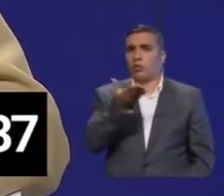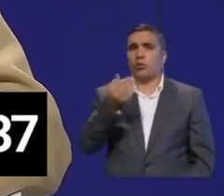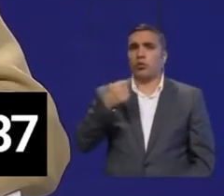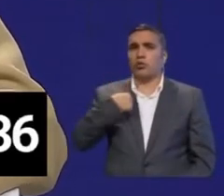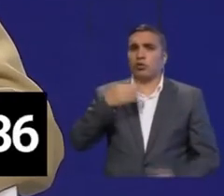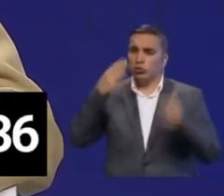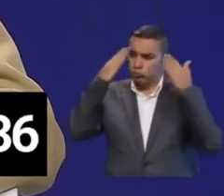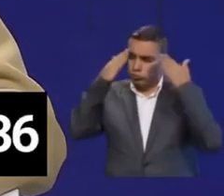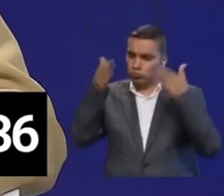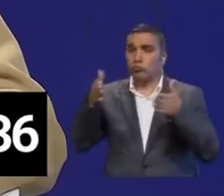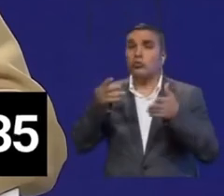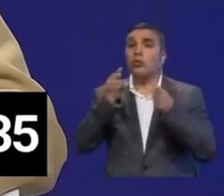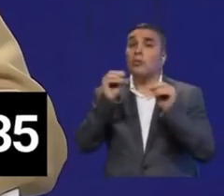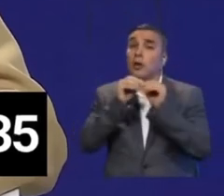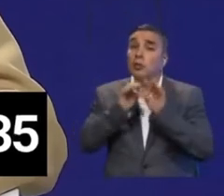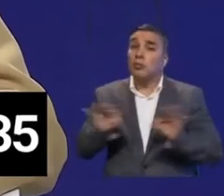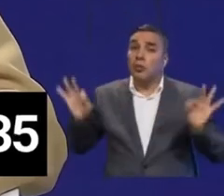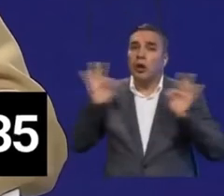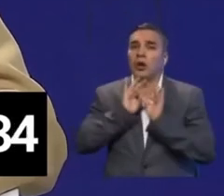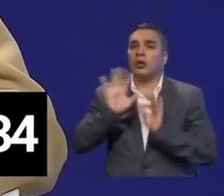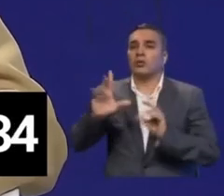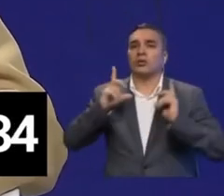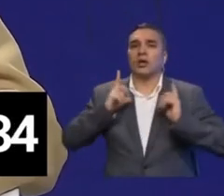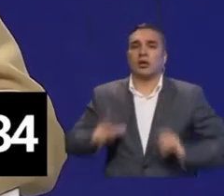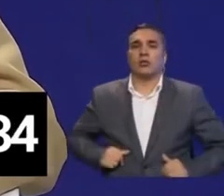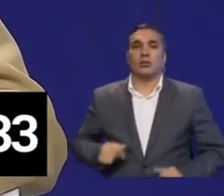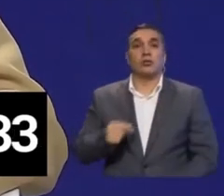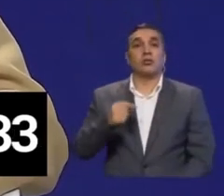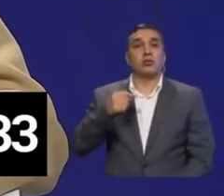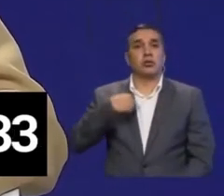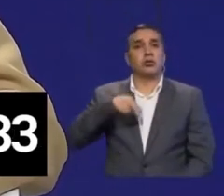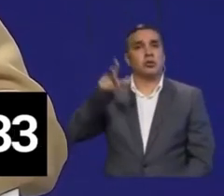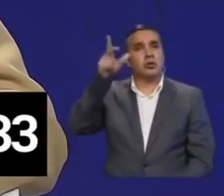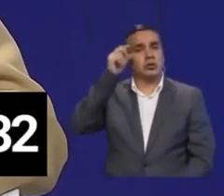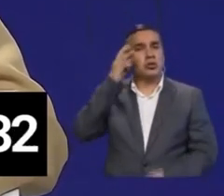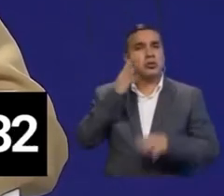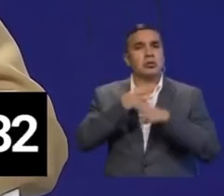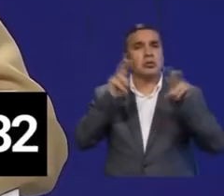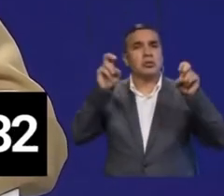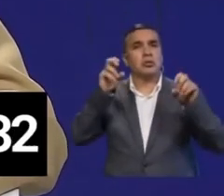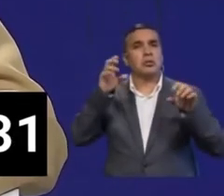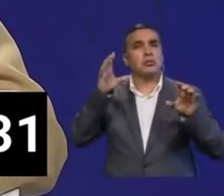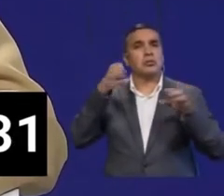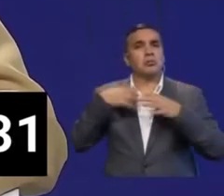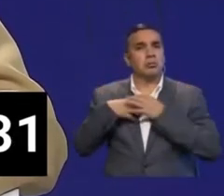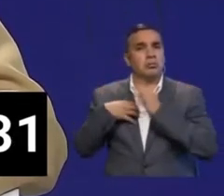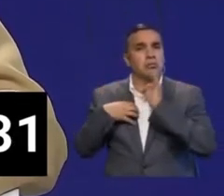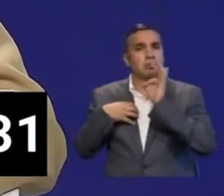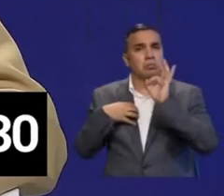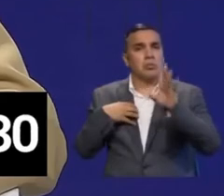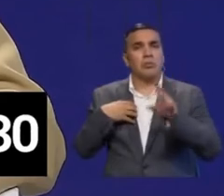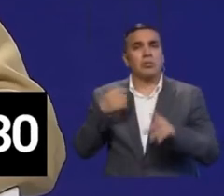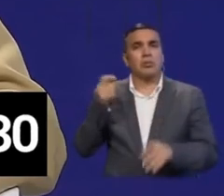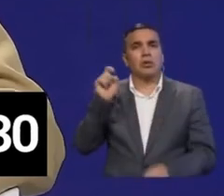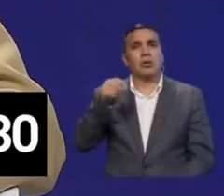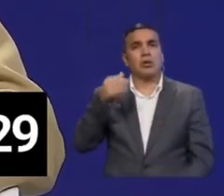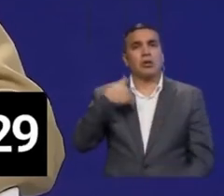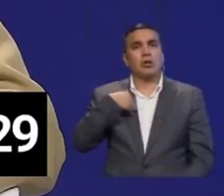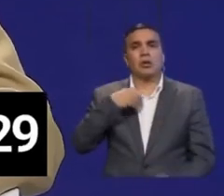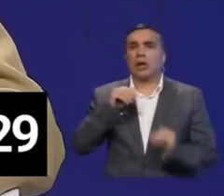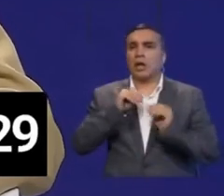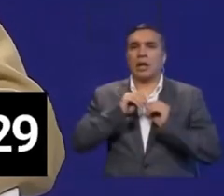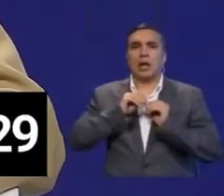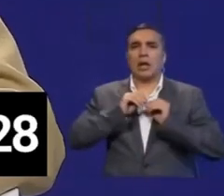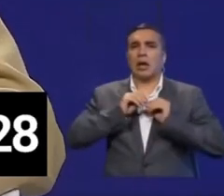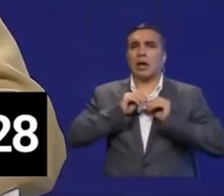todo su salud. Yo creo que hablando sobre todo el tema de la pandemia, debemos tener muy claro